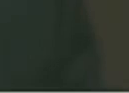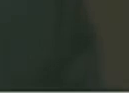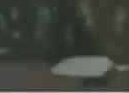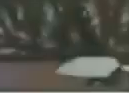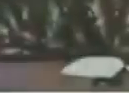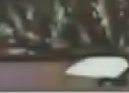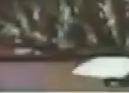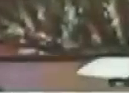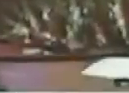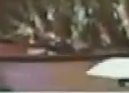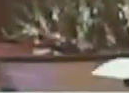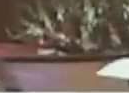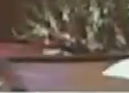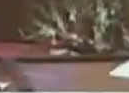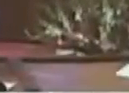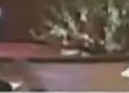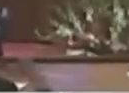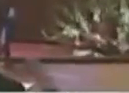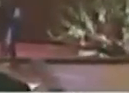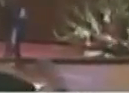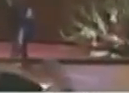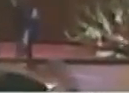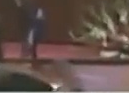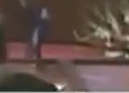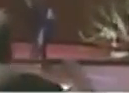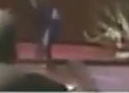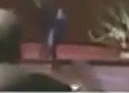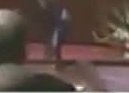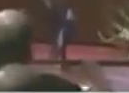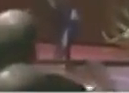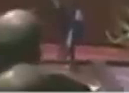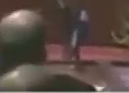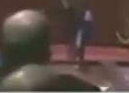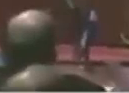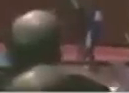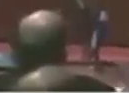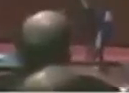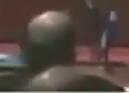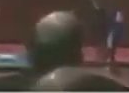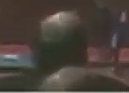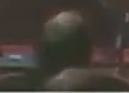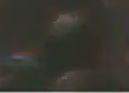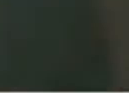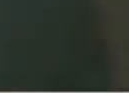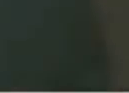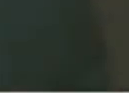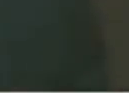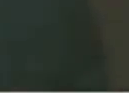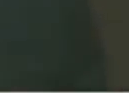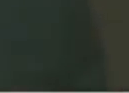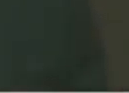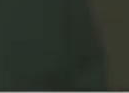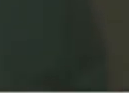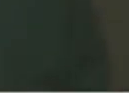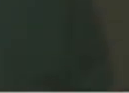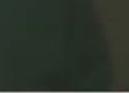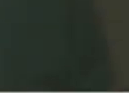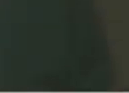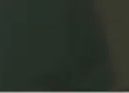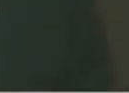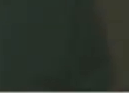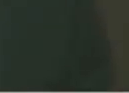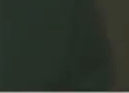cada parte, y la cooperación mutua no se hizo esperar. Fidel y Chávez avanzaron más que nadie en